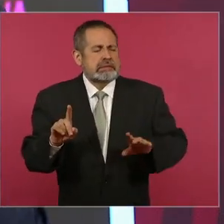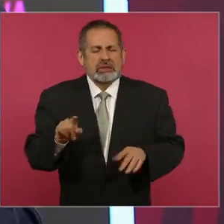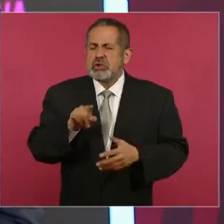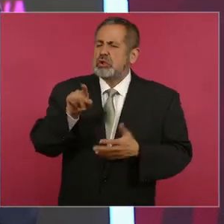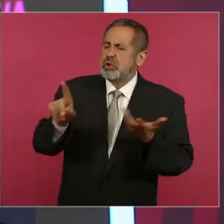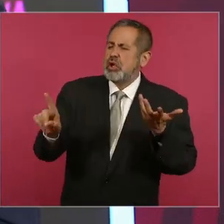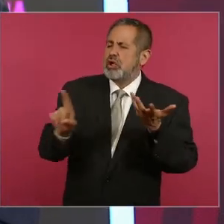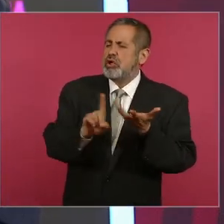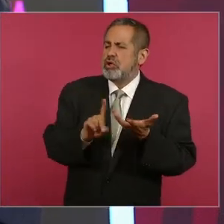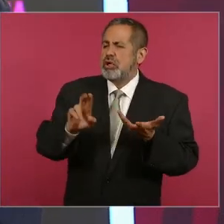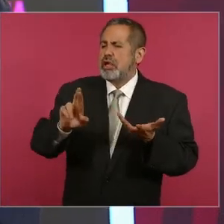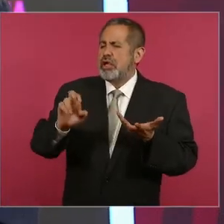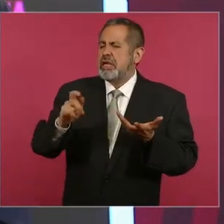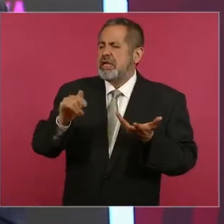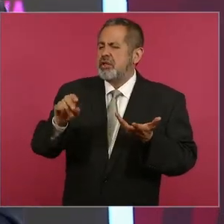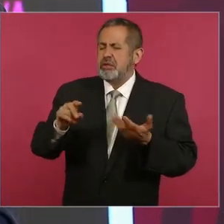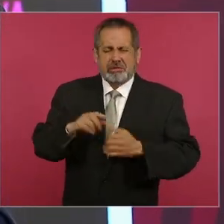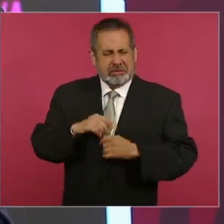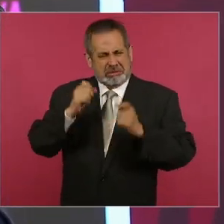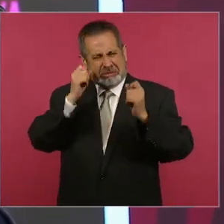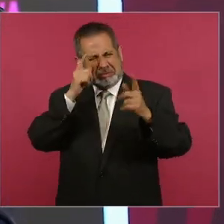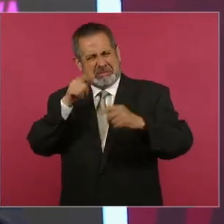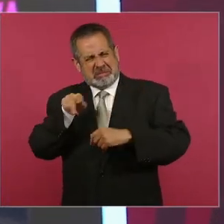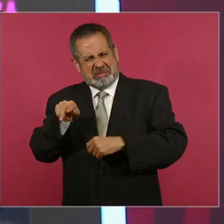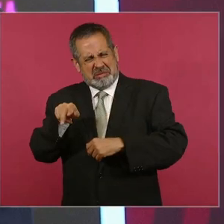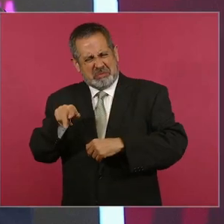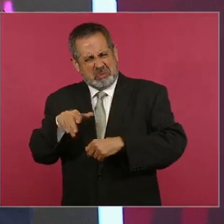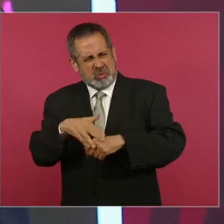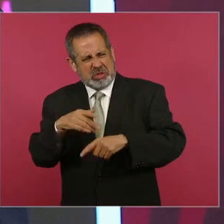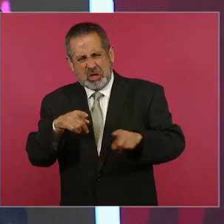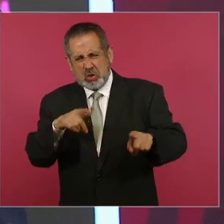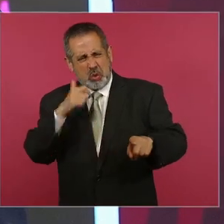extrañaba mucho en aquel entonces,